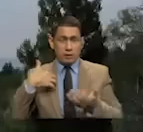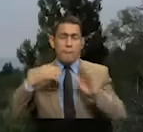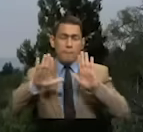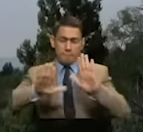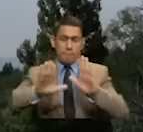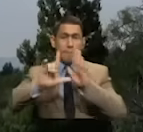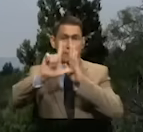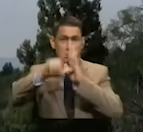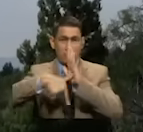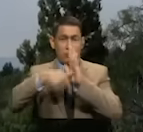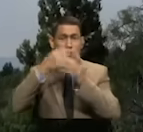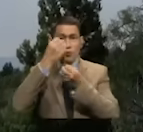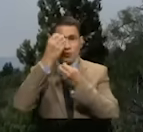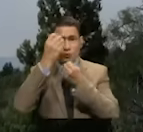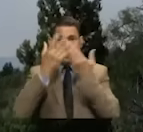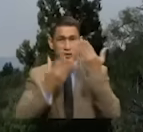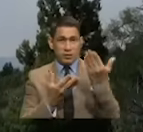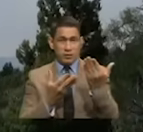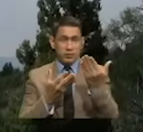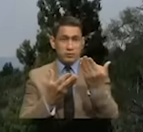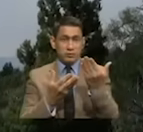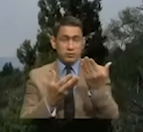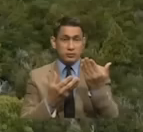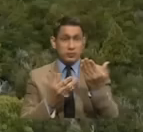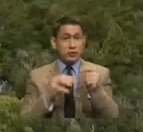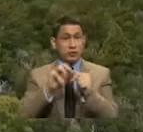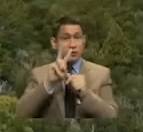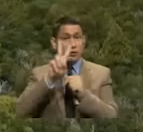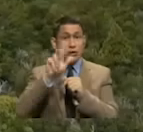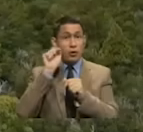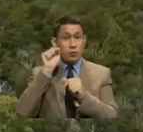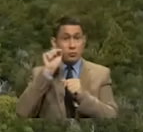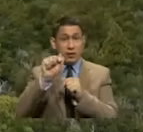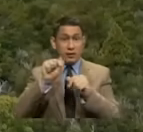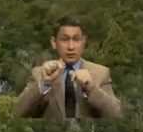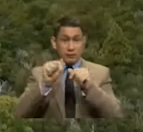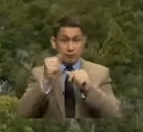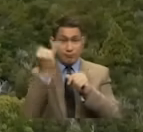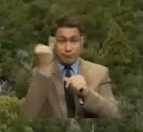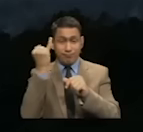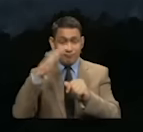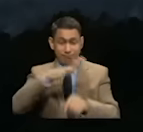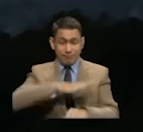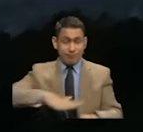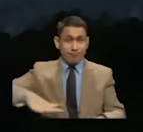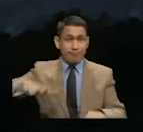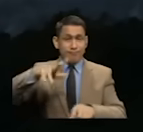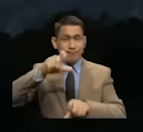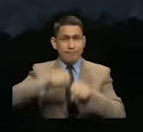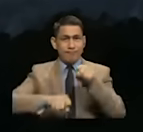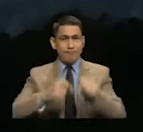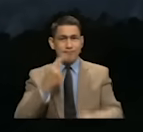pero al regreso le contamos que arrasó con más de 2.000 hectáreas. Quédese en nuestra sintonía. Volvemos en breve.